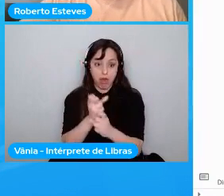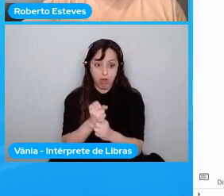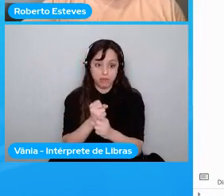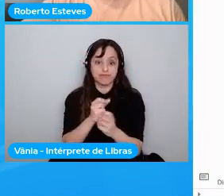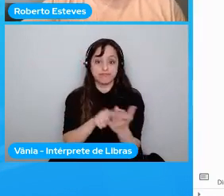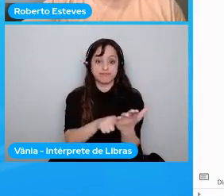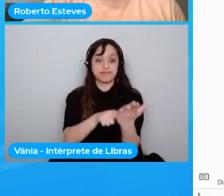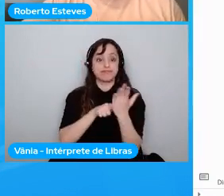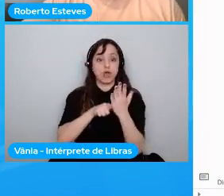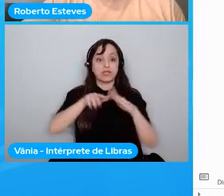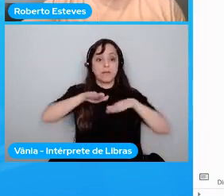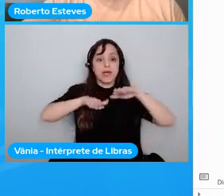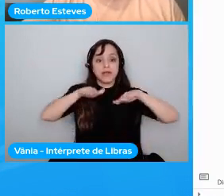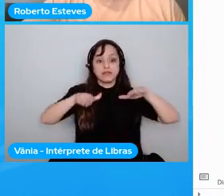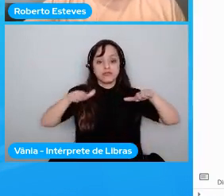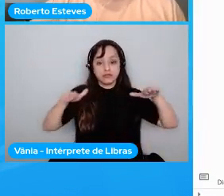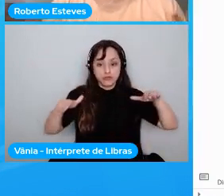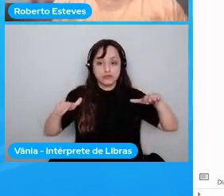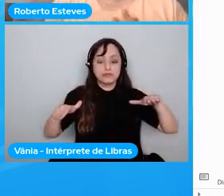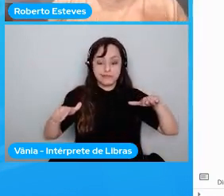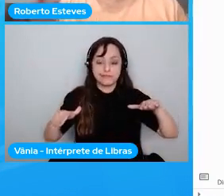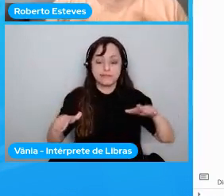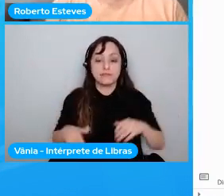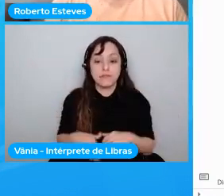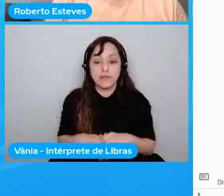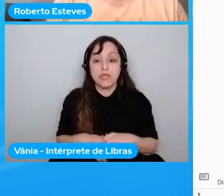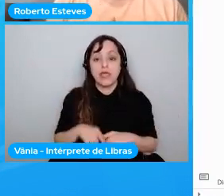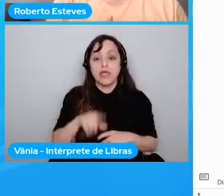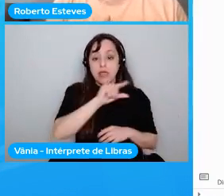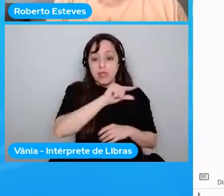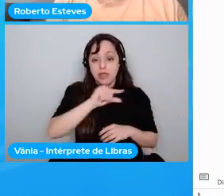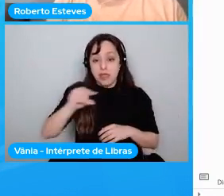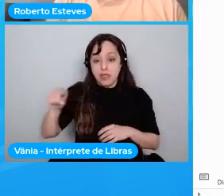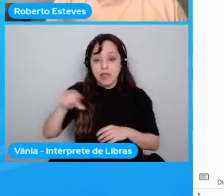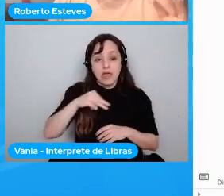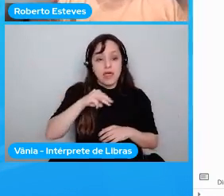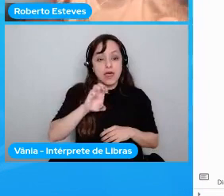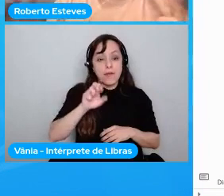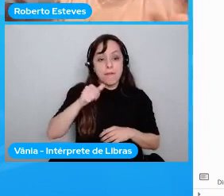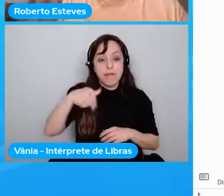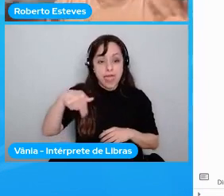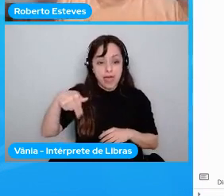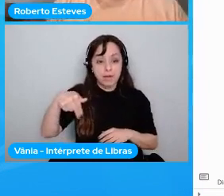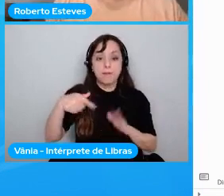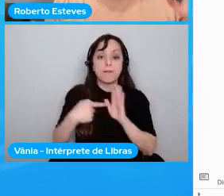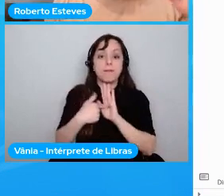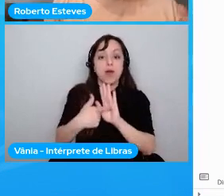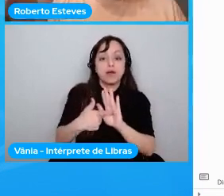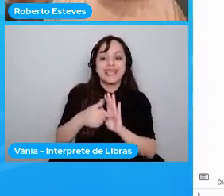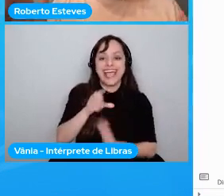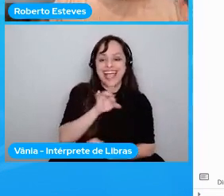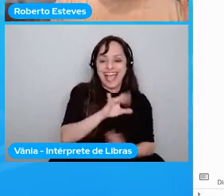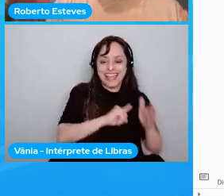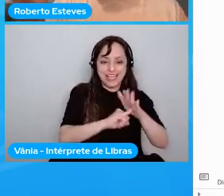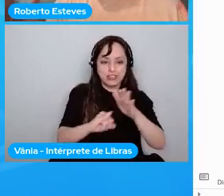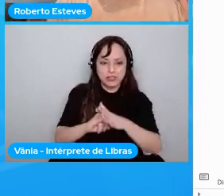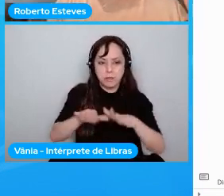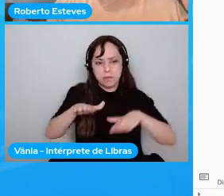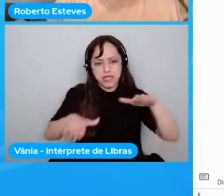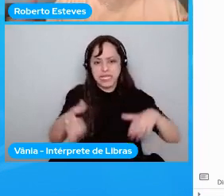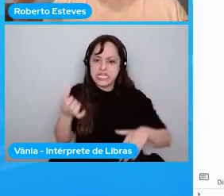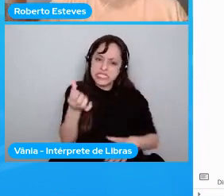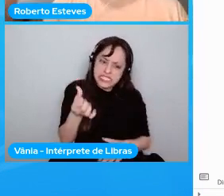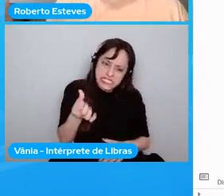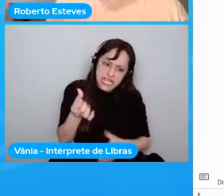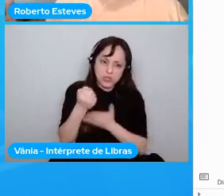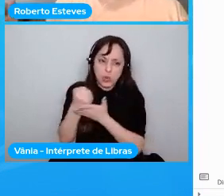min en la columna contrataciones, quiere decir que cada institución pública tiene un promedio de 6 contratos. Ojo que la ventana de análisis